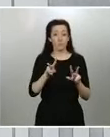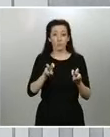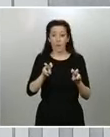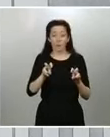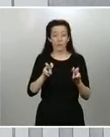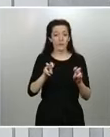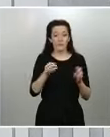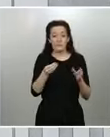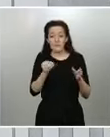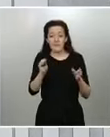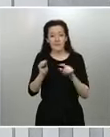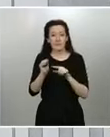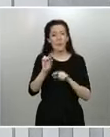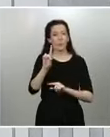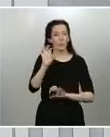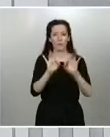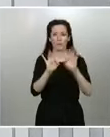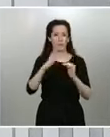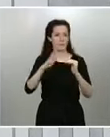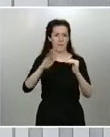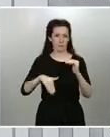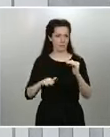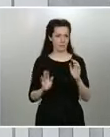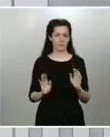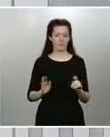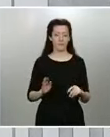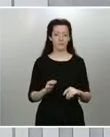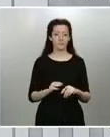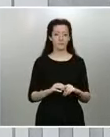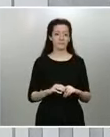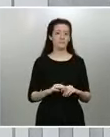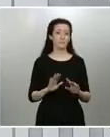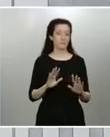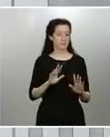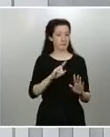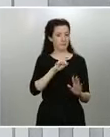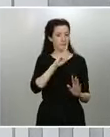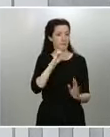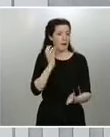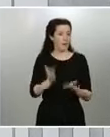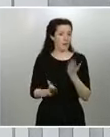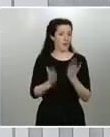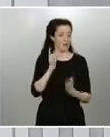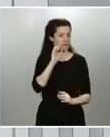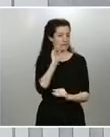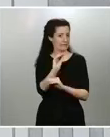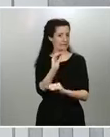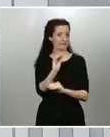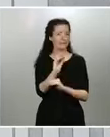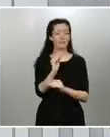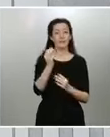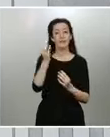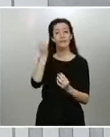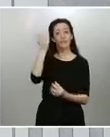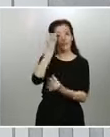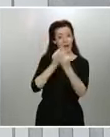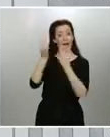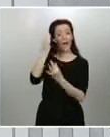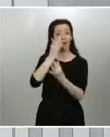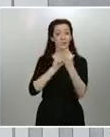% tanto una valoración muy prudente de unas cifras que van en la tendencia de los últimos días